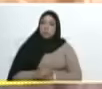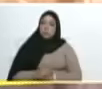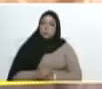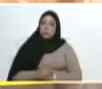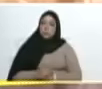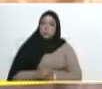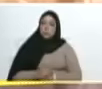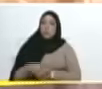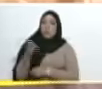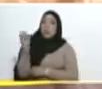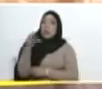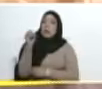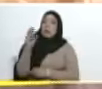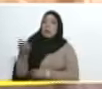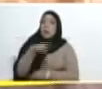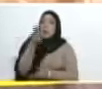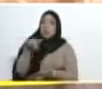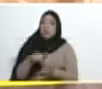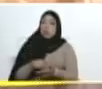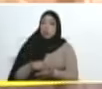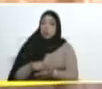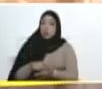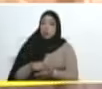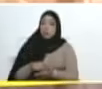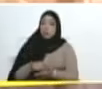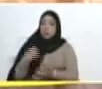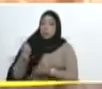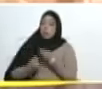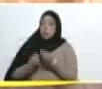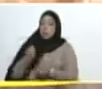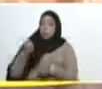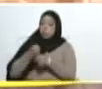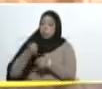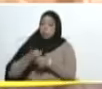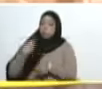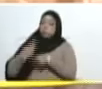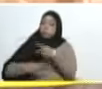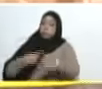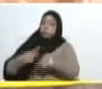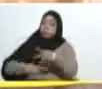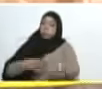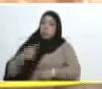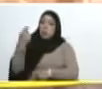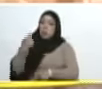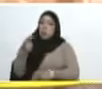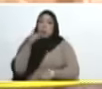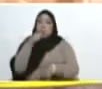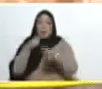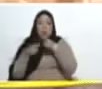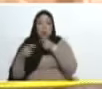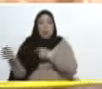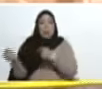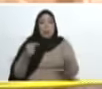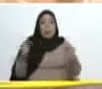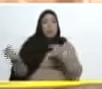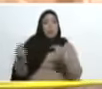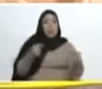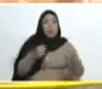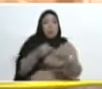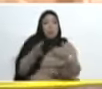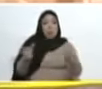Y la Asamblea Nacional hizo lo que tenía que hacer, abrió el debate